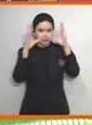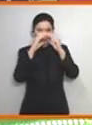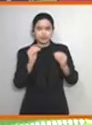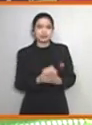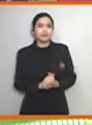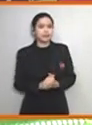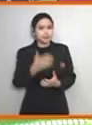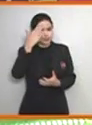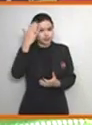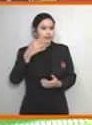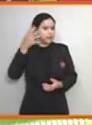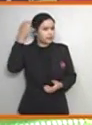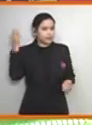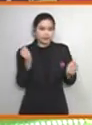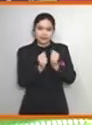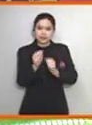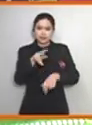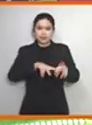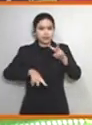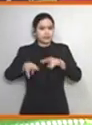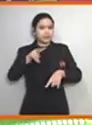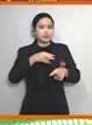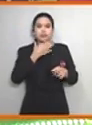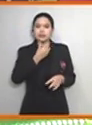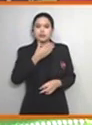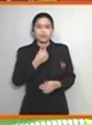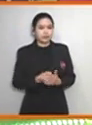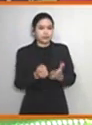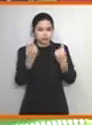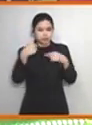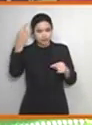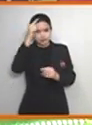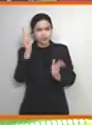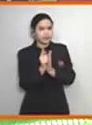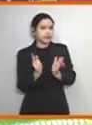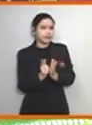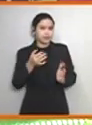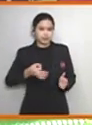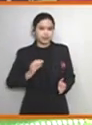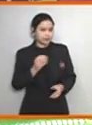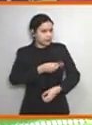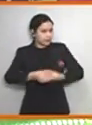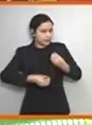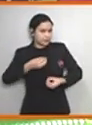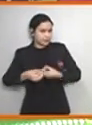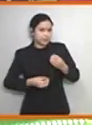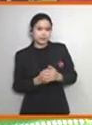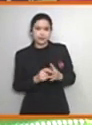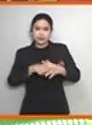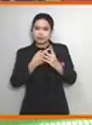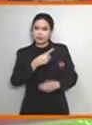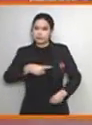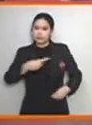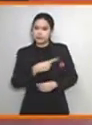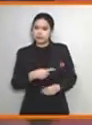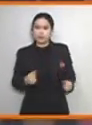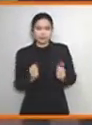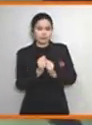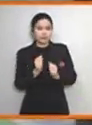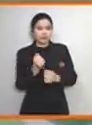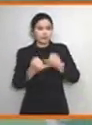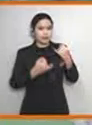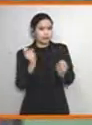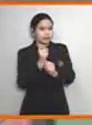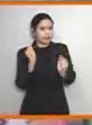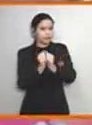noche. Te saluda Charlyn Walter en compañía de nuestro auditor, que está para certificar cada uno de los juegos. Iniciamos la diversión pegando y ganando